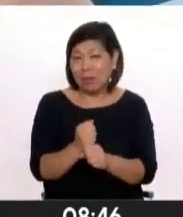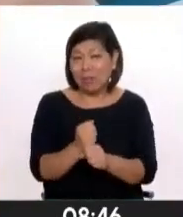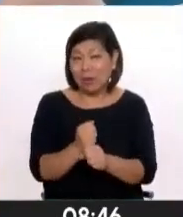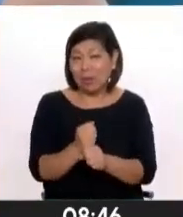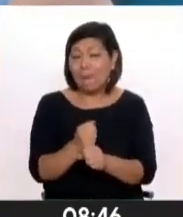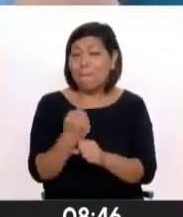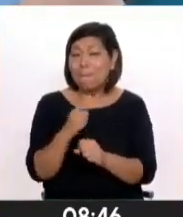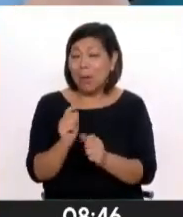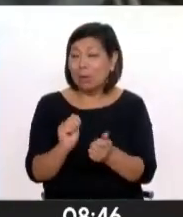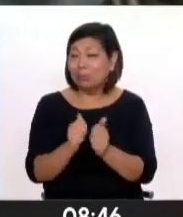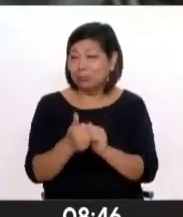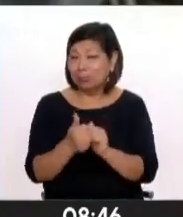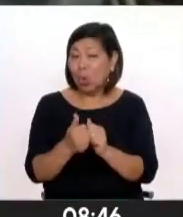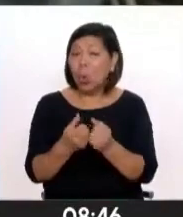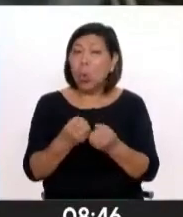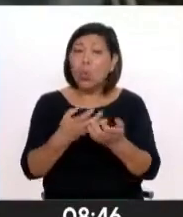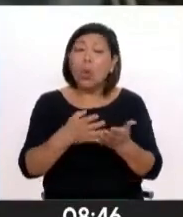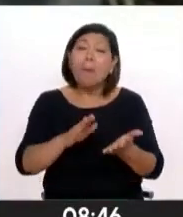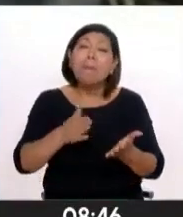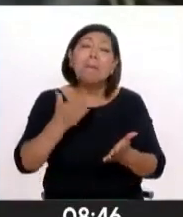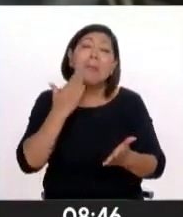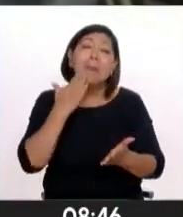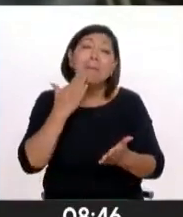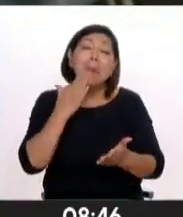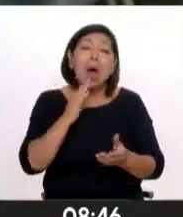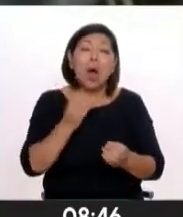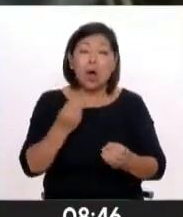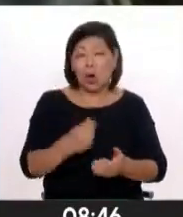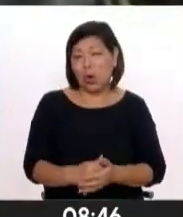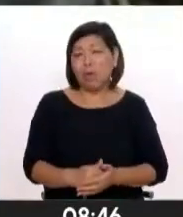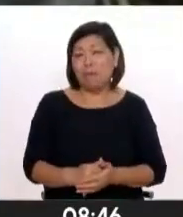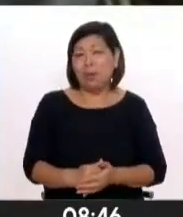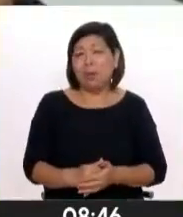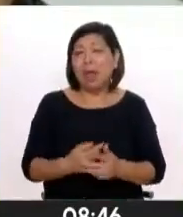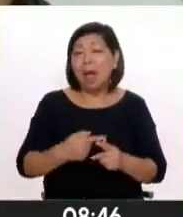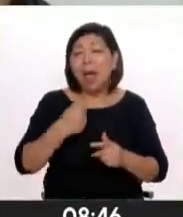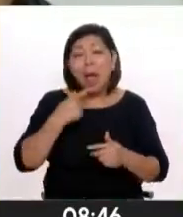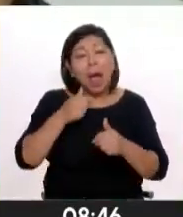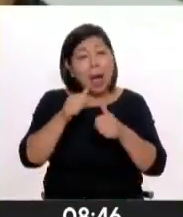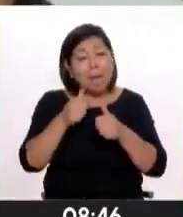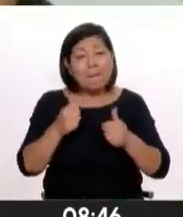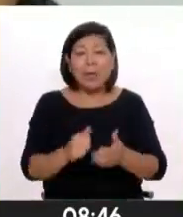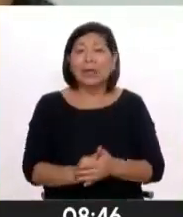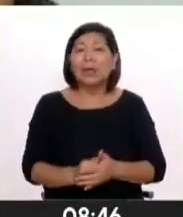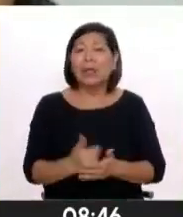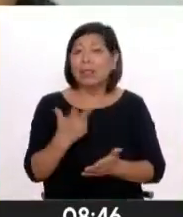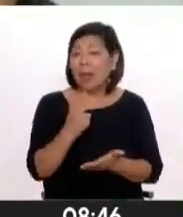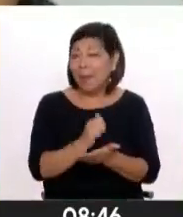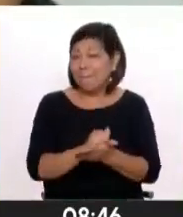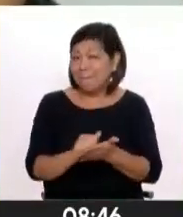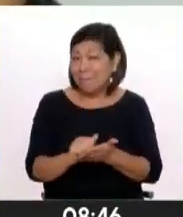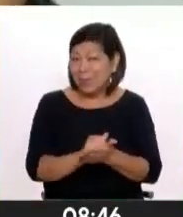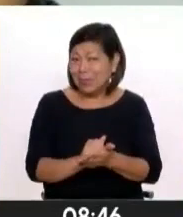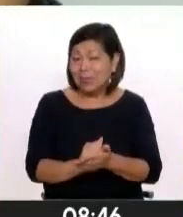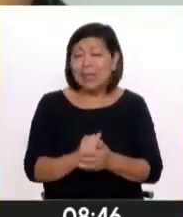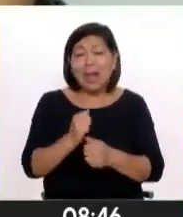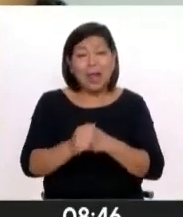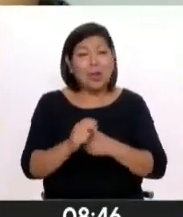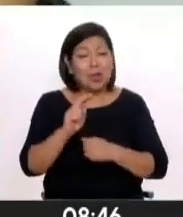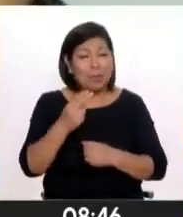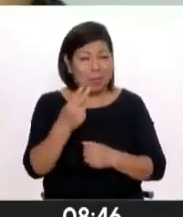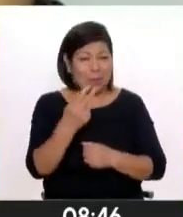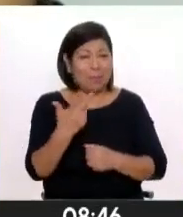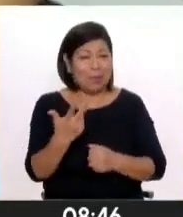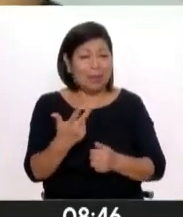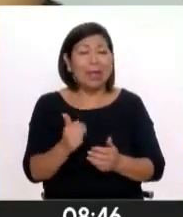un intento de revertir la cifra de muertes maternas que registra la región amazónica, que en solo 3 meses del 2023 ya